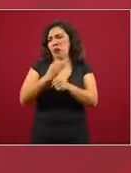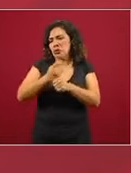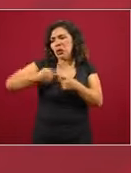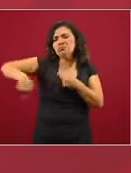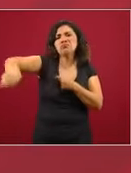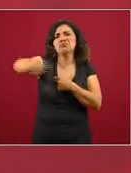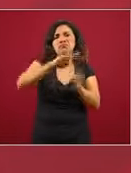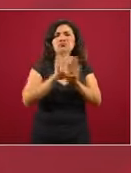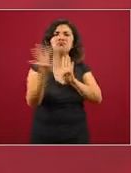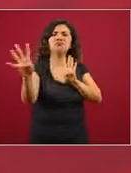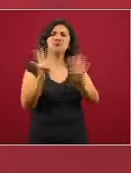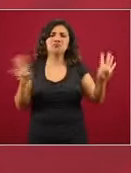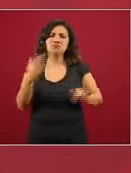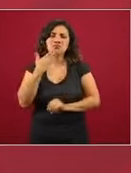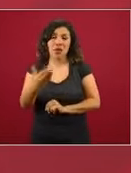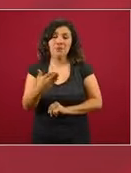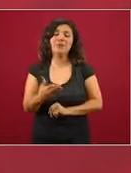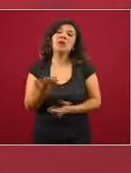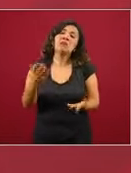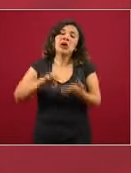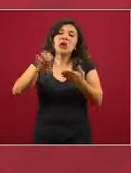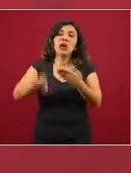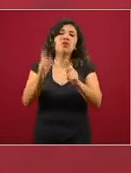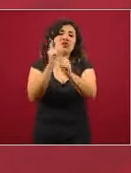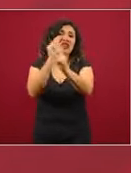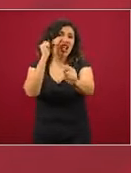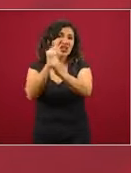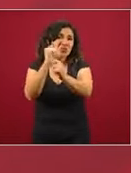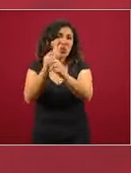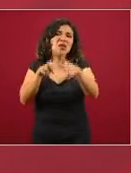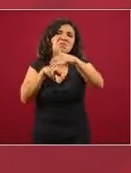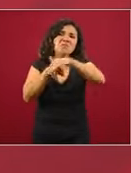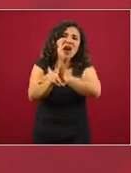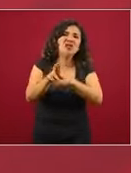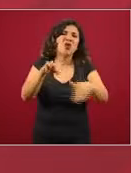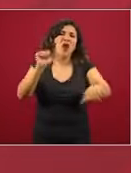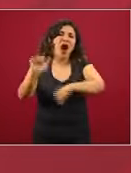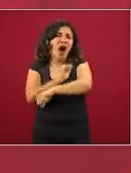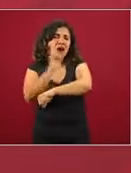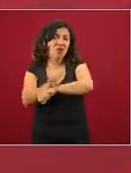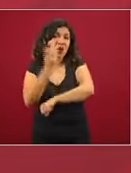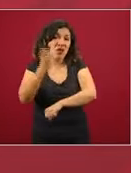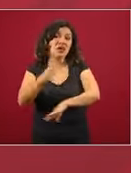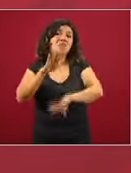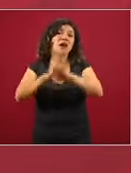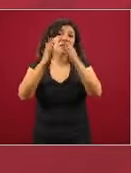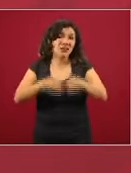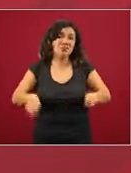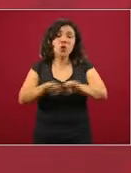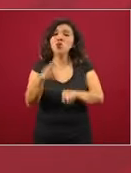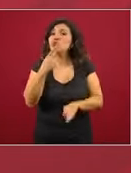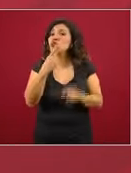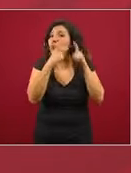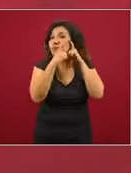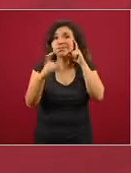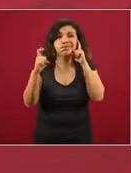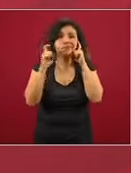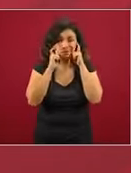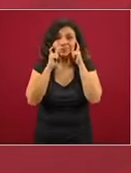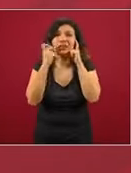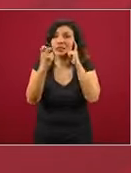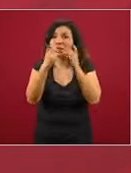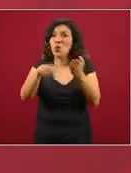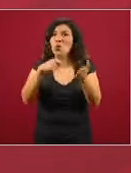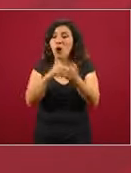y nosotros. El transporte público es uno de los espacios de mayor interés. Es muy importante usar el cubrebocas en ese tipo